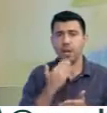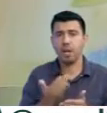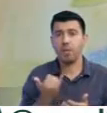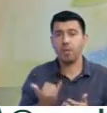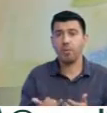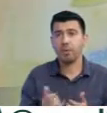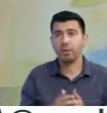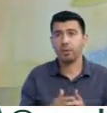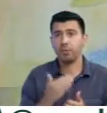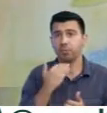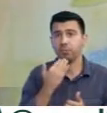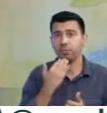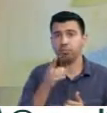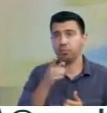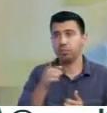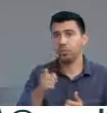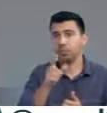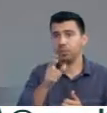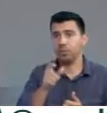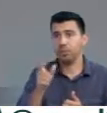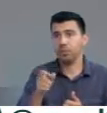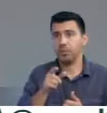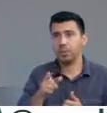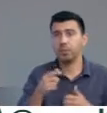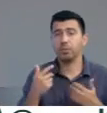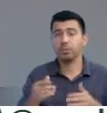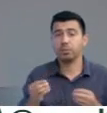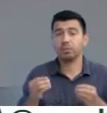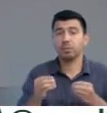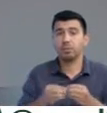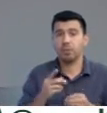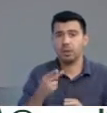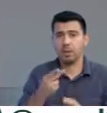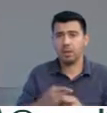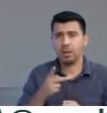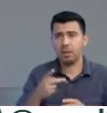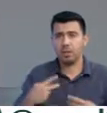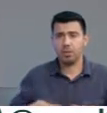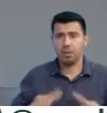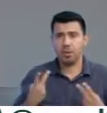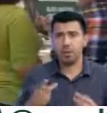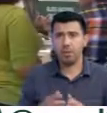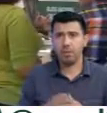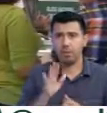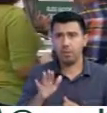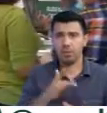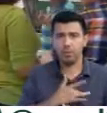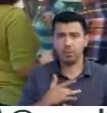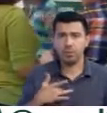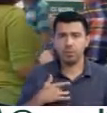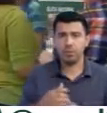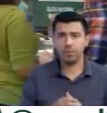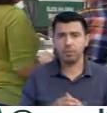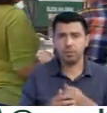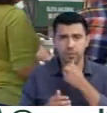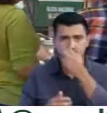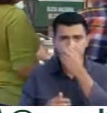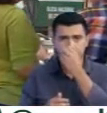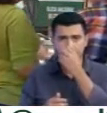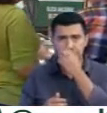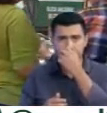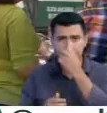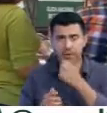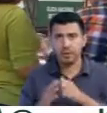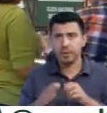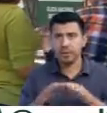pues estas personas van a poner más en riesgo pues su vida y su salud. Por el momento, esta mesa de